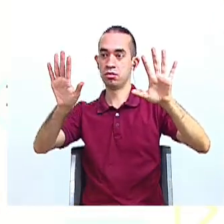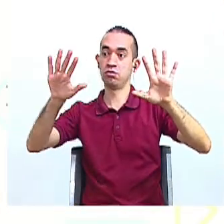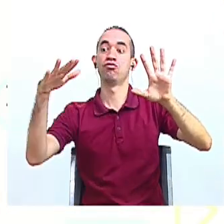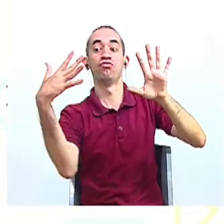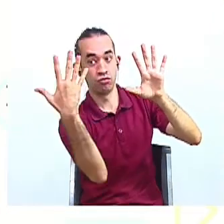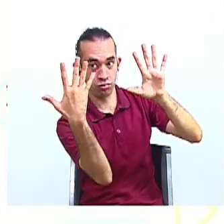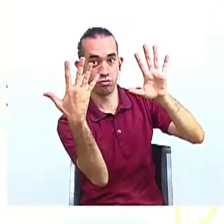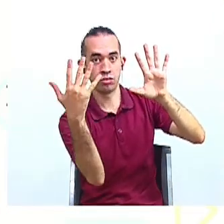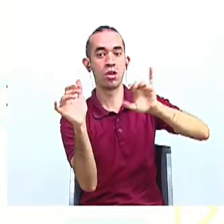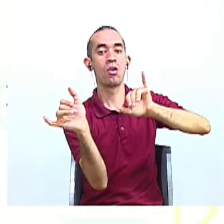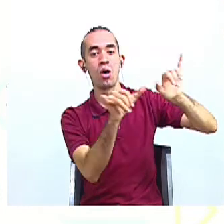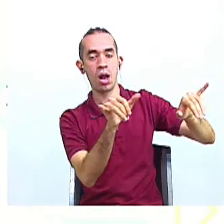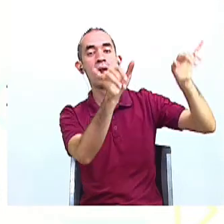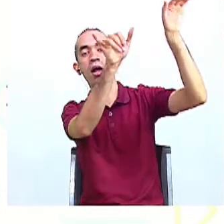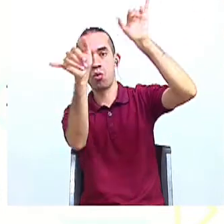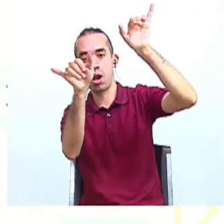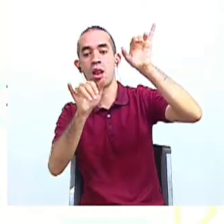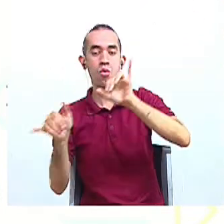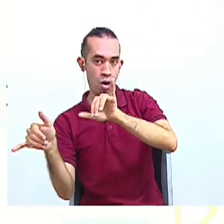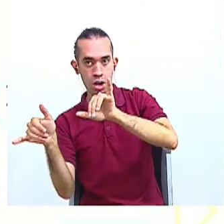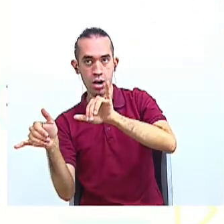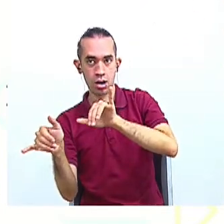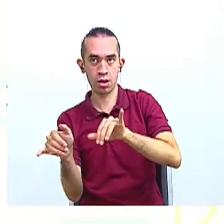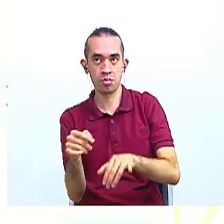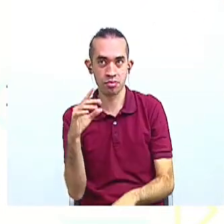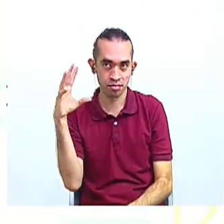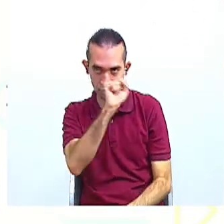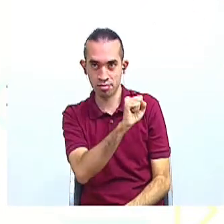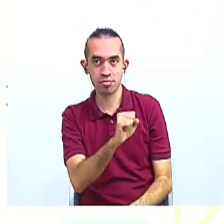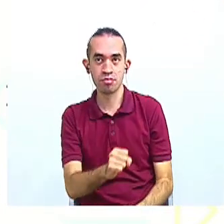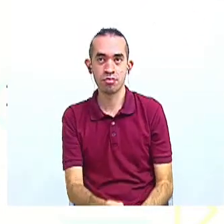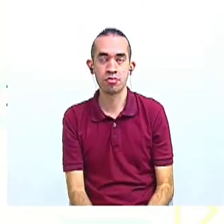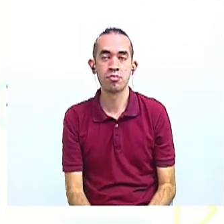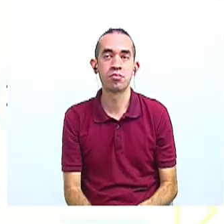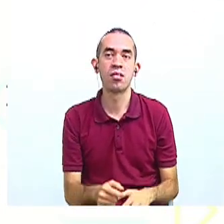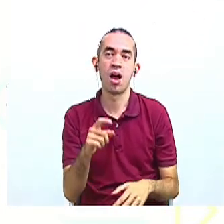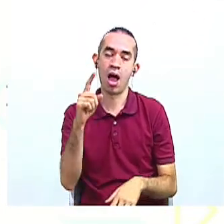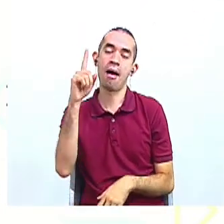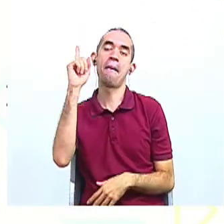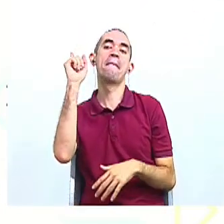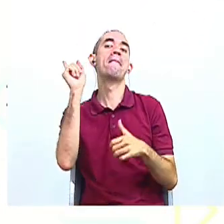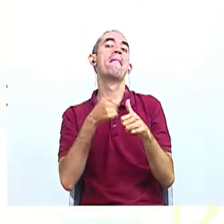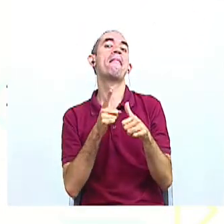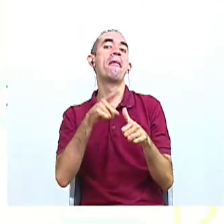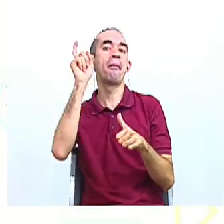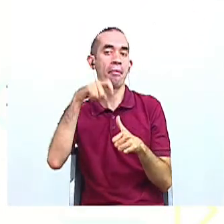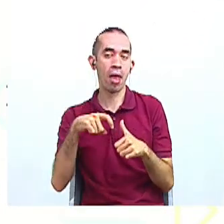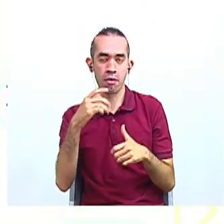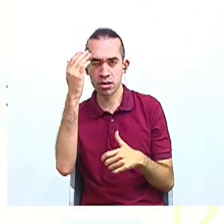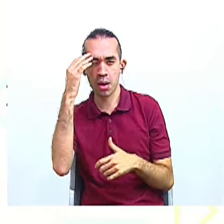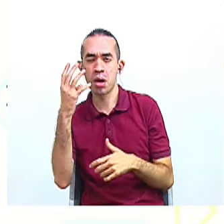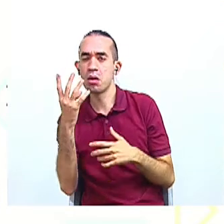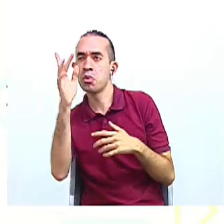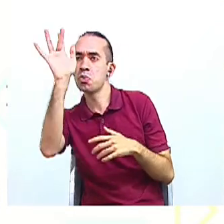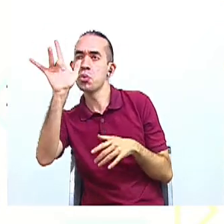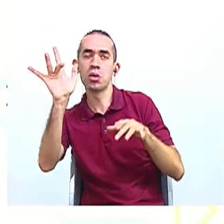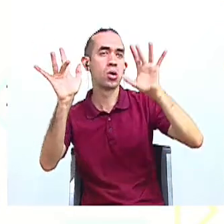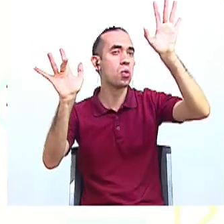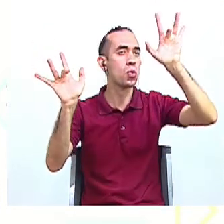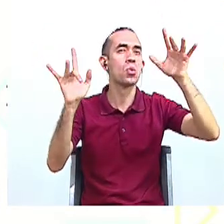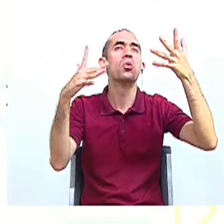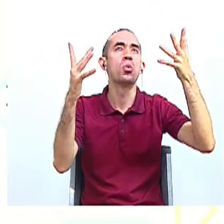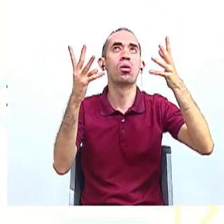ángulos iguales, pero para determinarlo tuvimos que realizar la operación